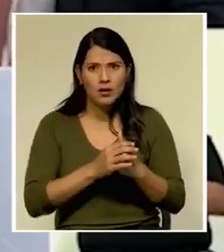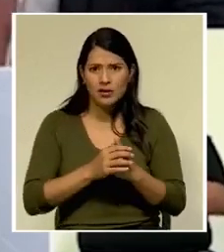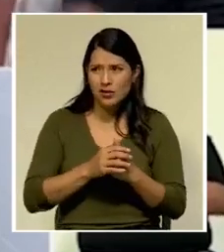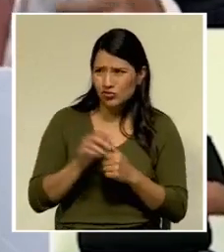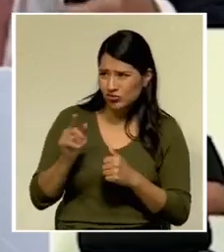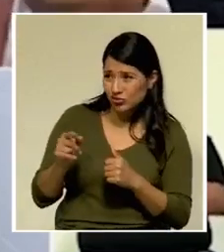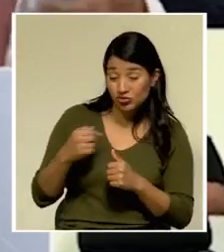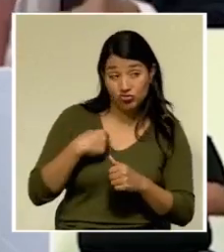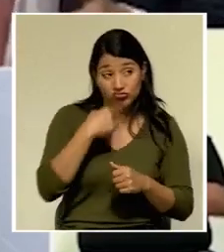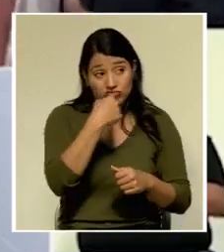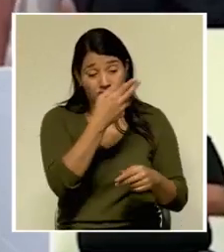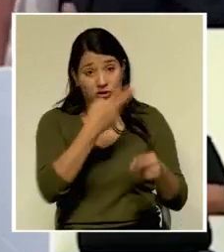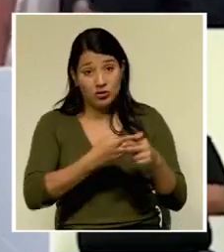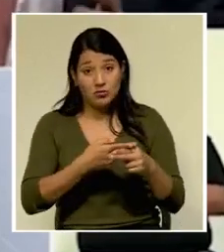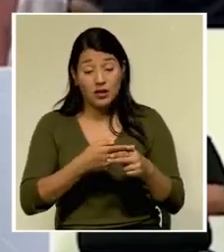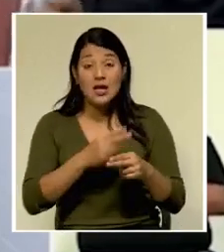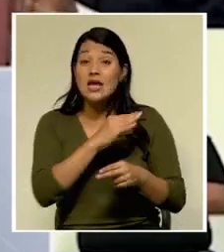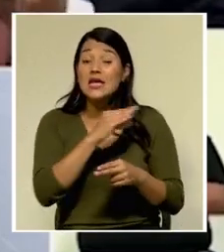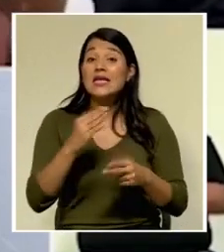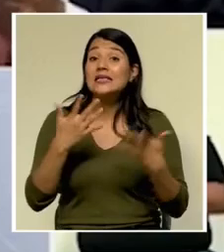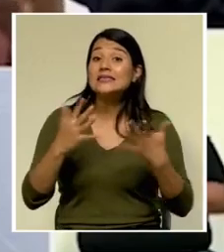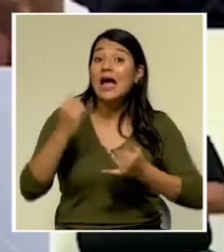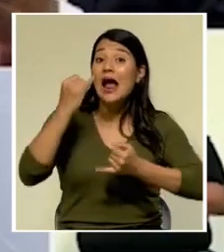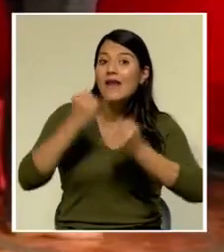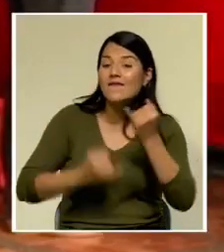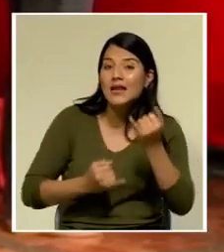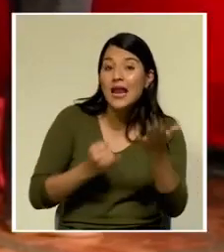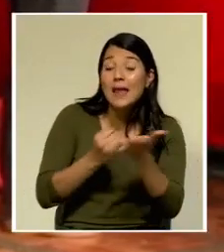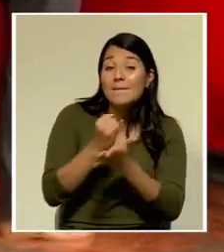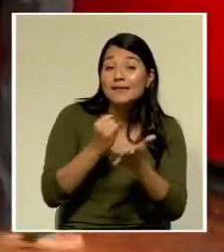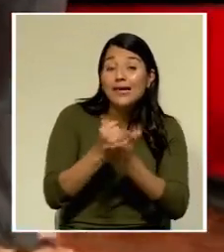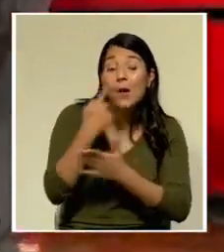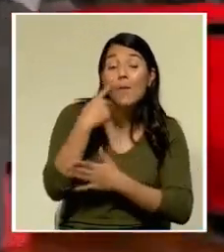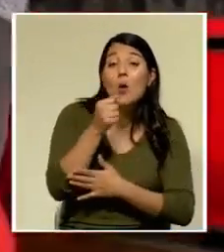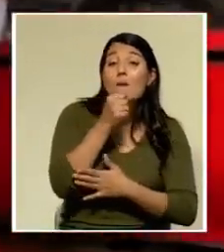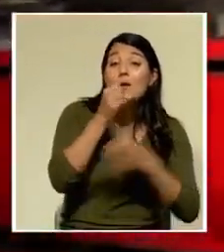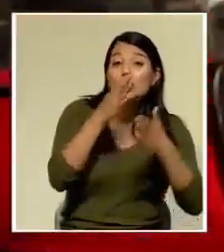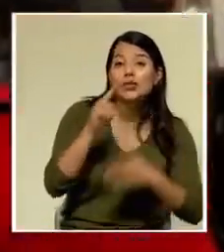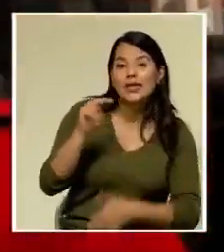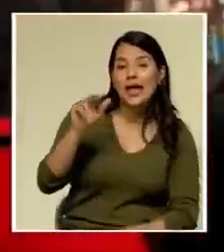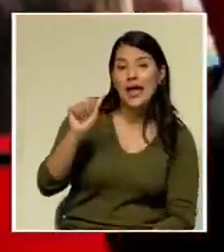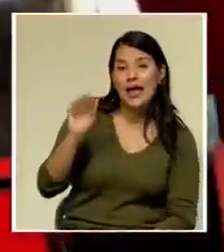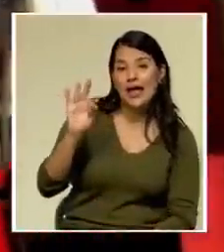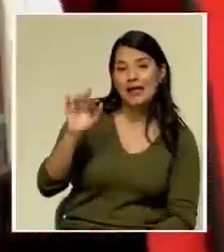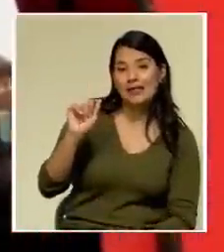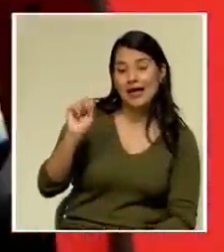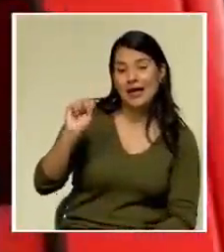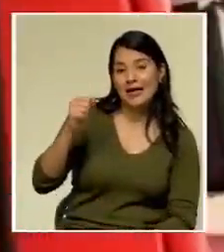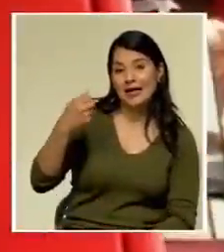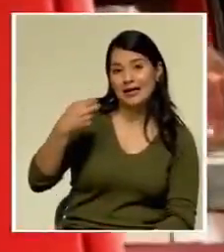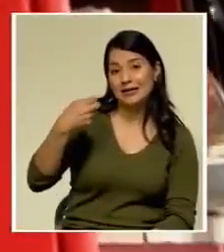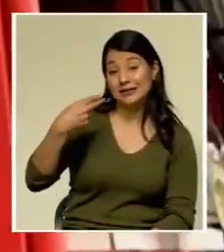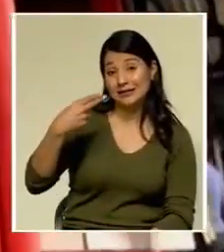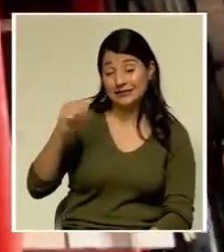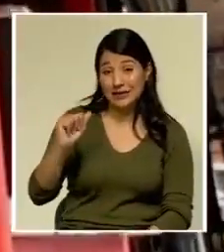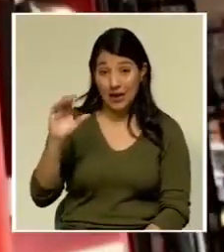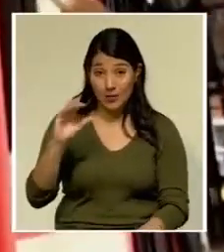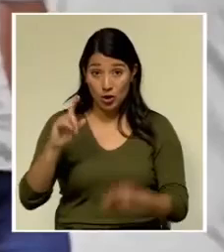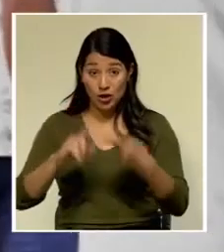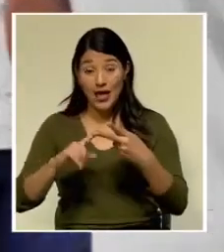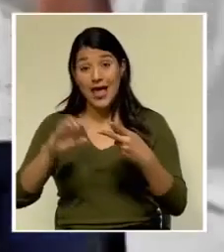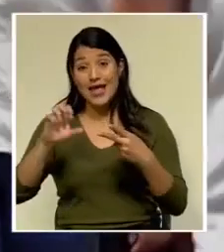Claro. Finalmente, una investigación de los periodistas Natalia Cambronero y Esteban Oviedo del diario La